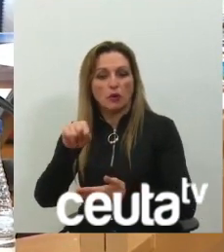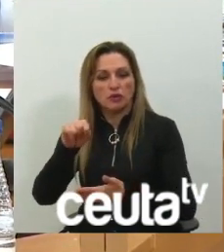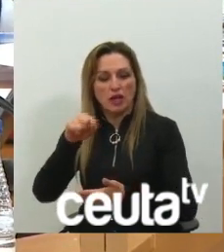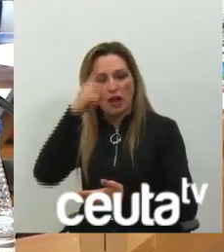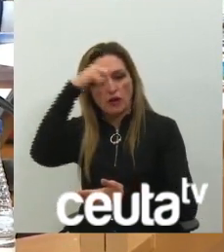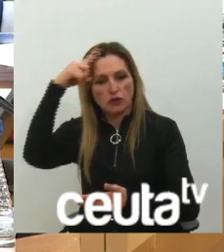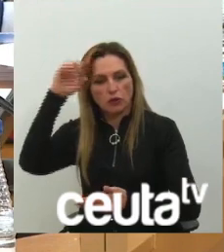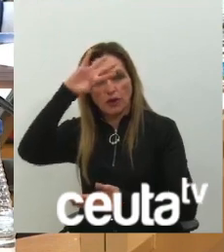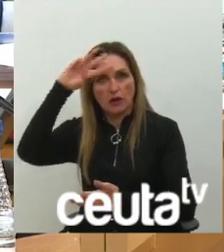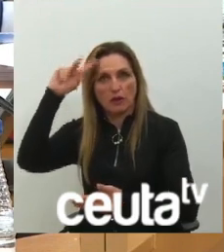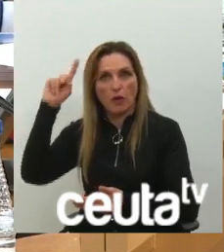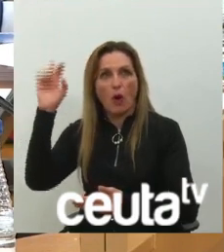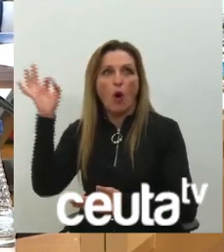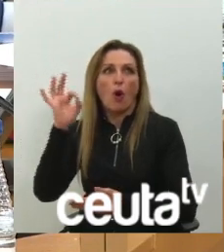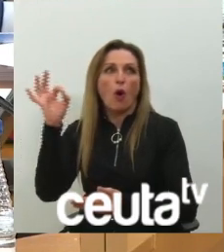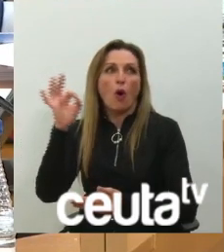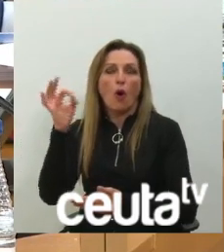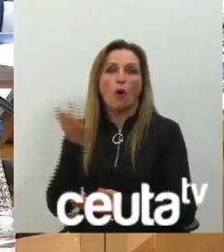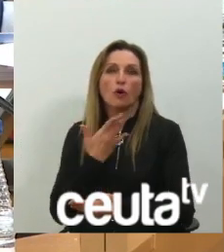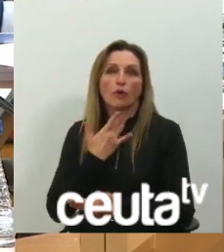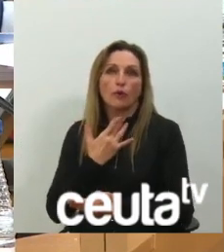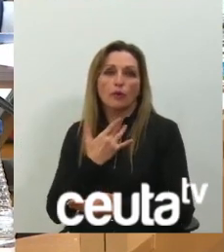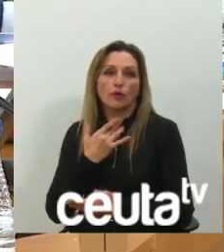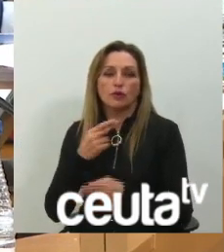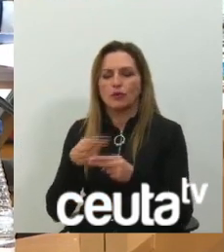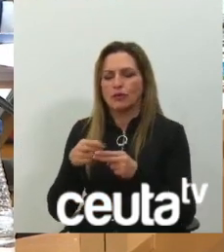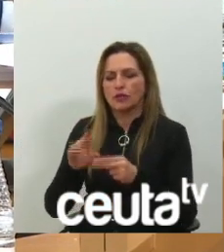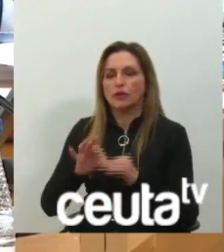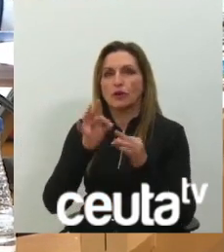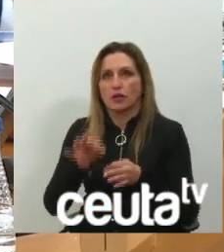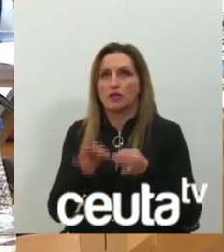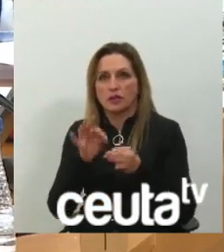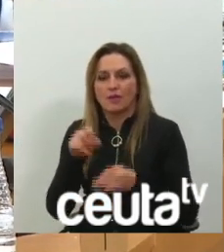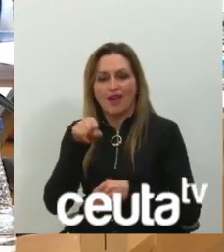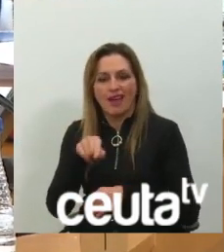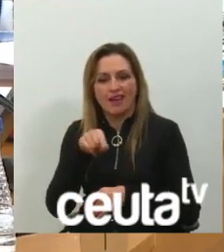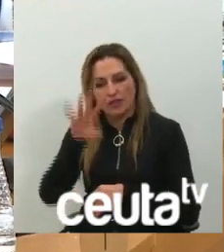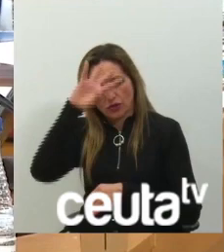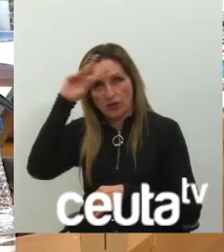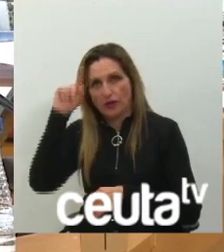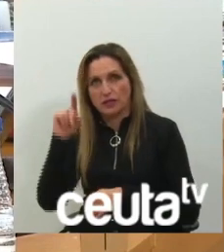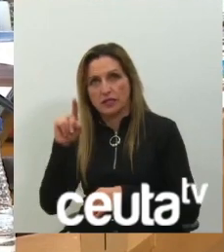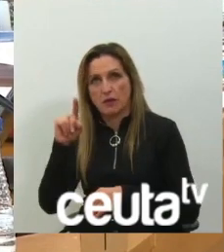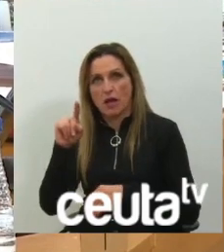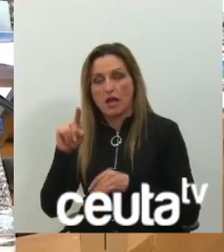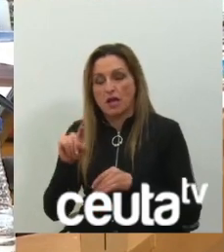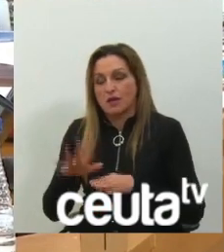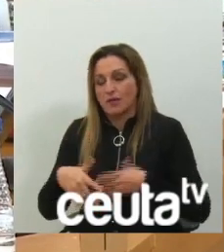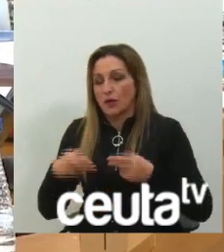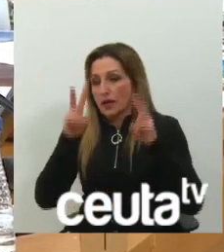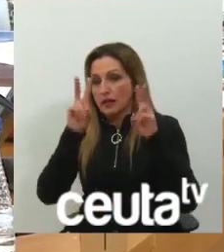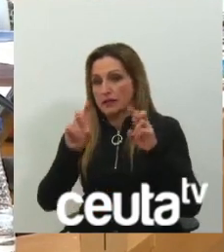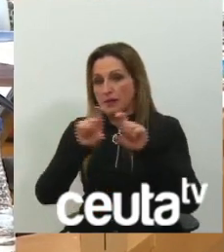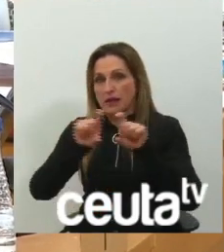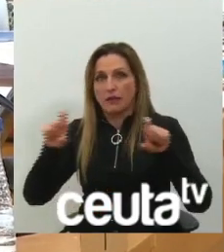perpetuar los vicios de siempre los vicios políticos de siempre eso olvídenlo respecto a las empresas de autobuses pues